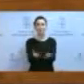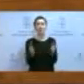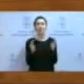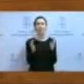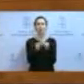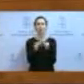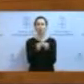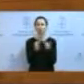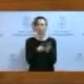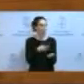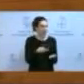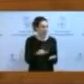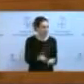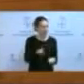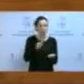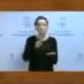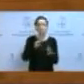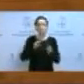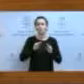regulación, proyecto o plan